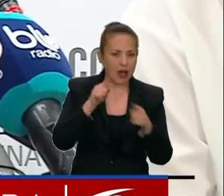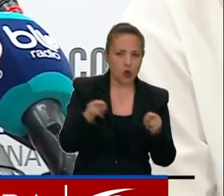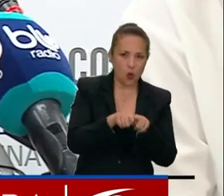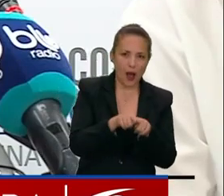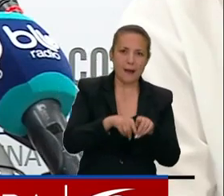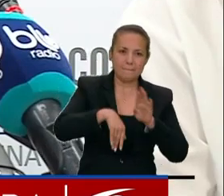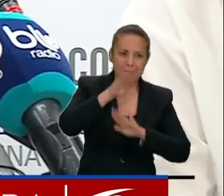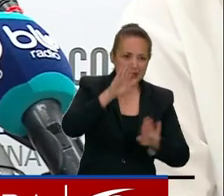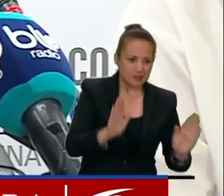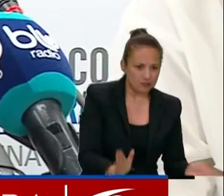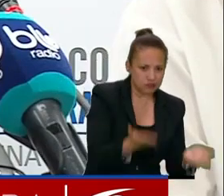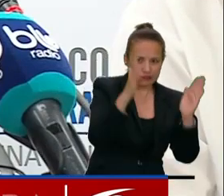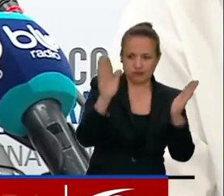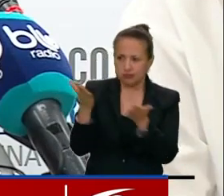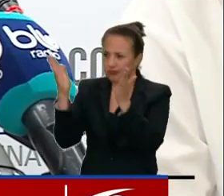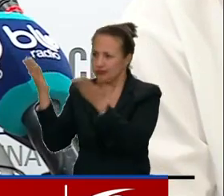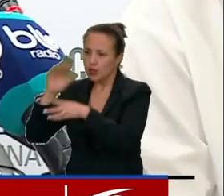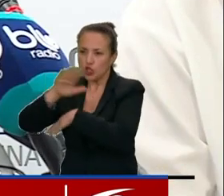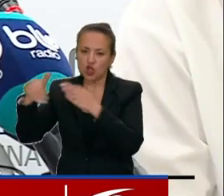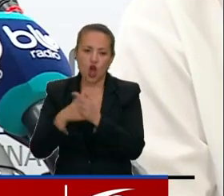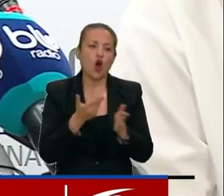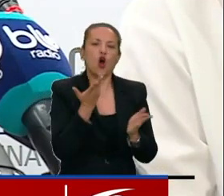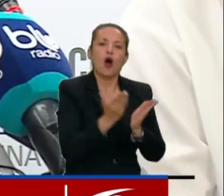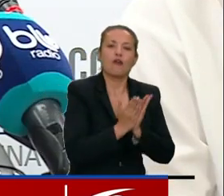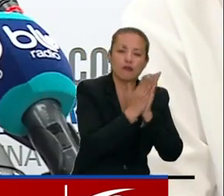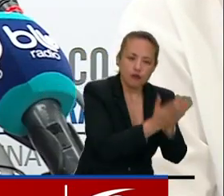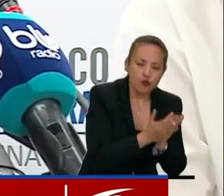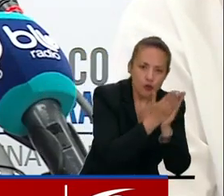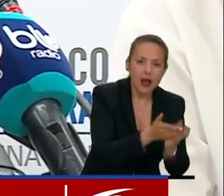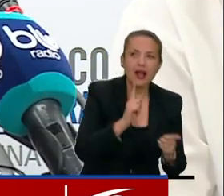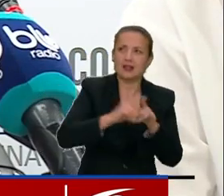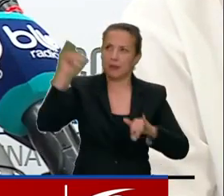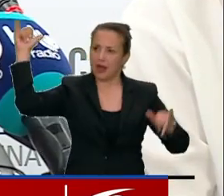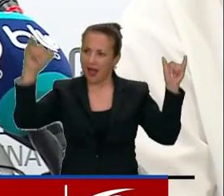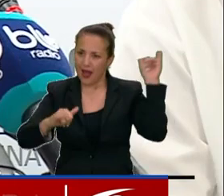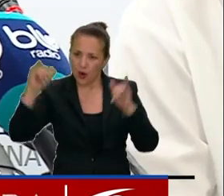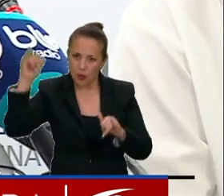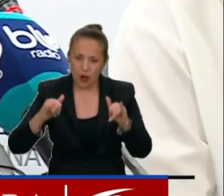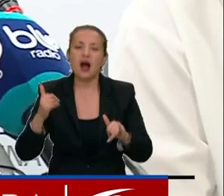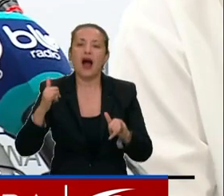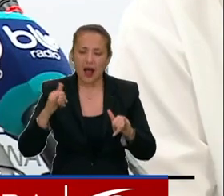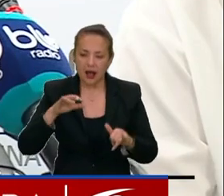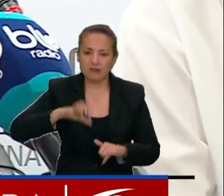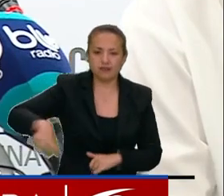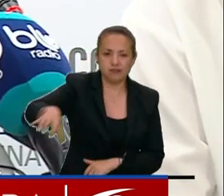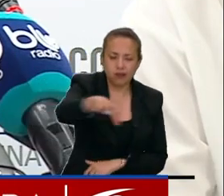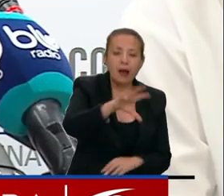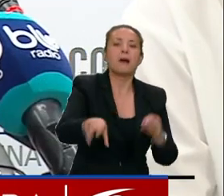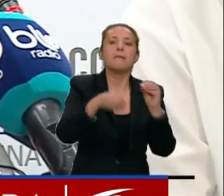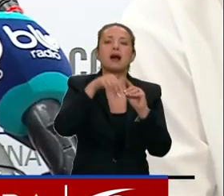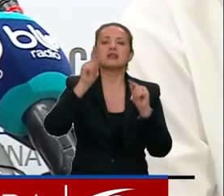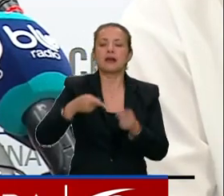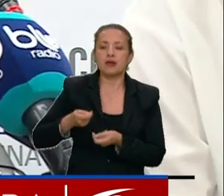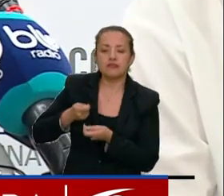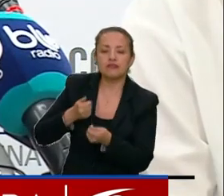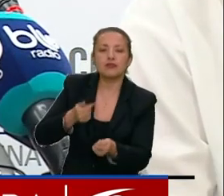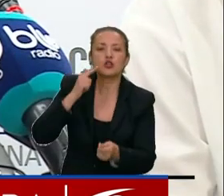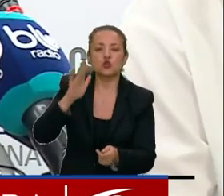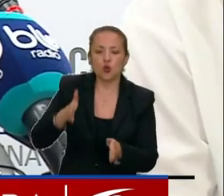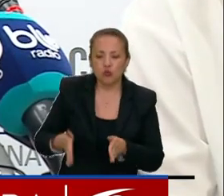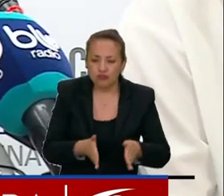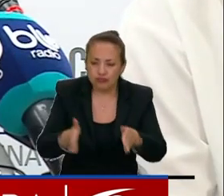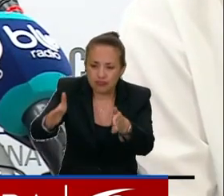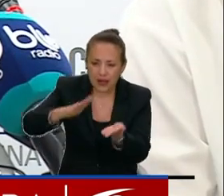fortalecemos lo fluvial, fortalecemos el tema aeroportuario, fortalecemos también y mantenemos inversiones en carretera y